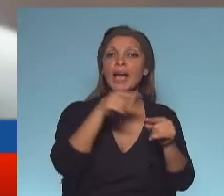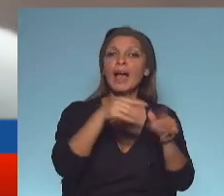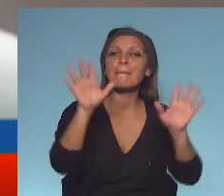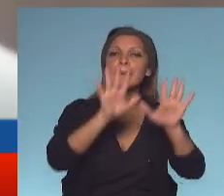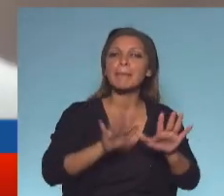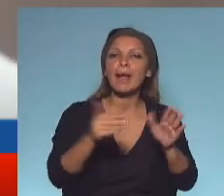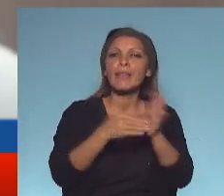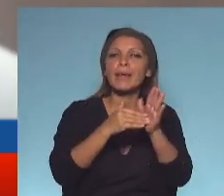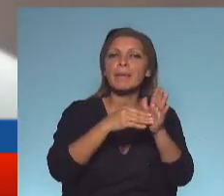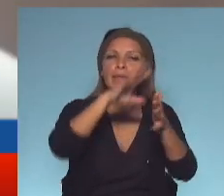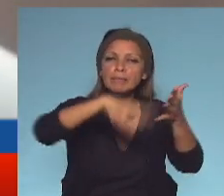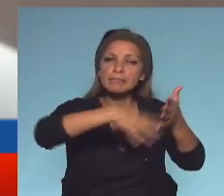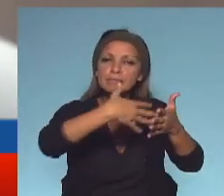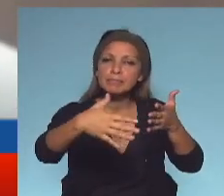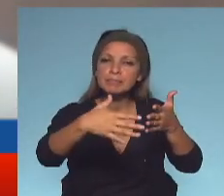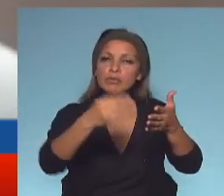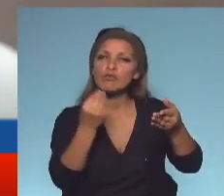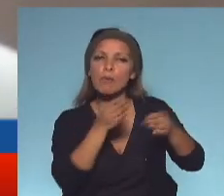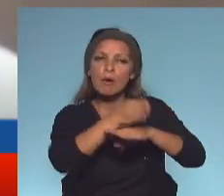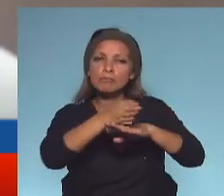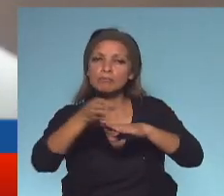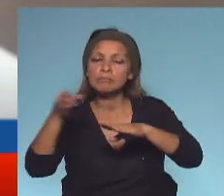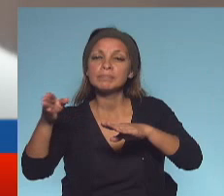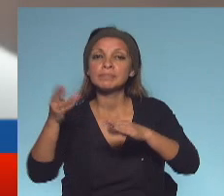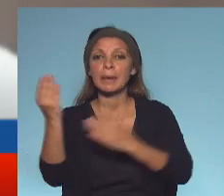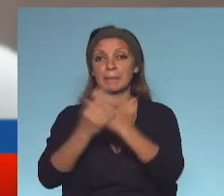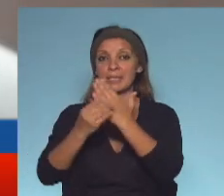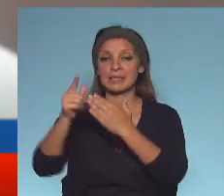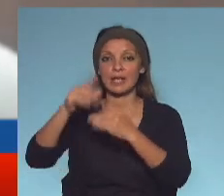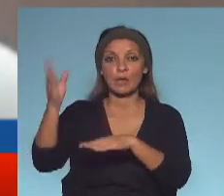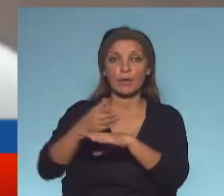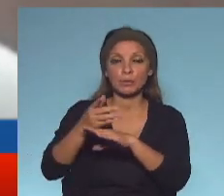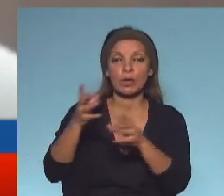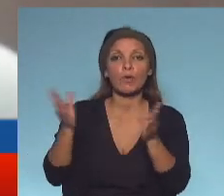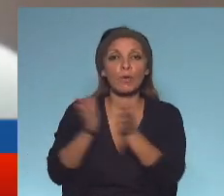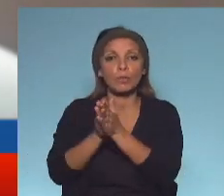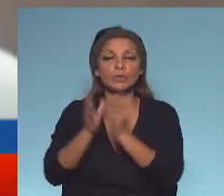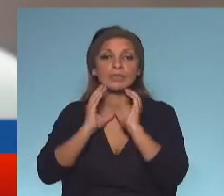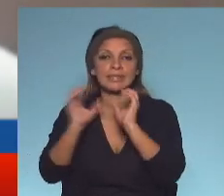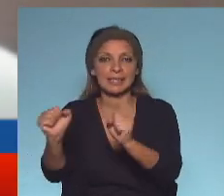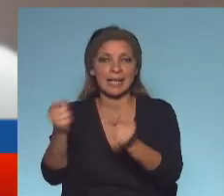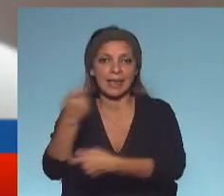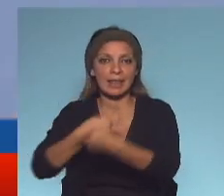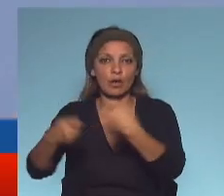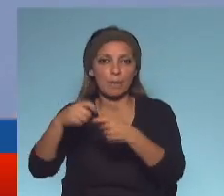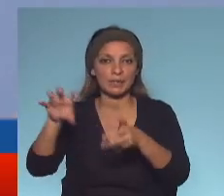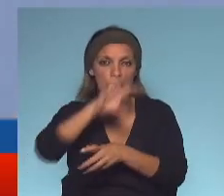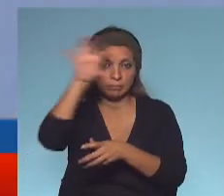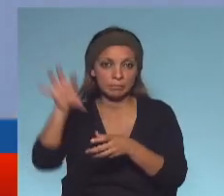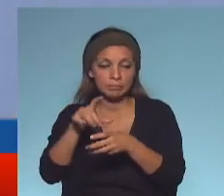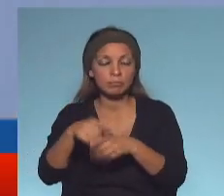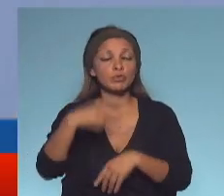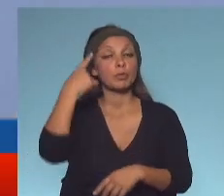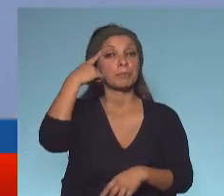logística programada por el Ministerio de la Producción y la Secretaría de Comercio Interior, creo en